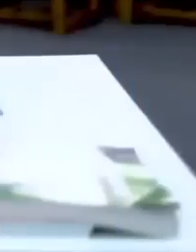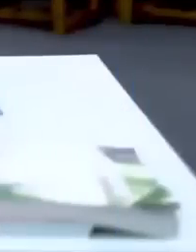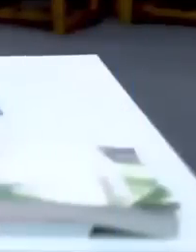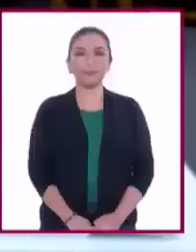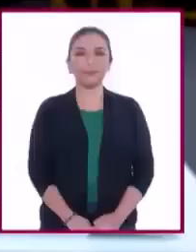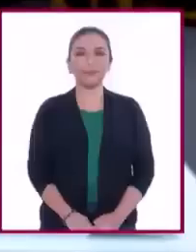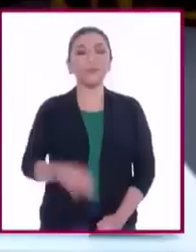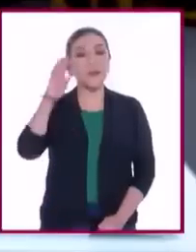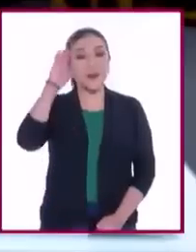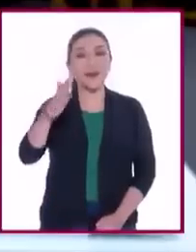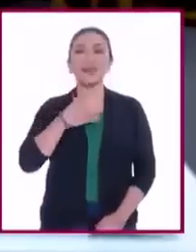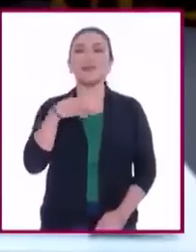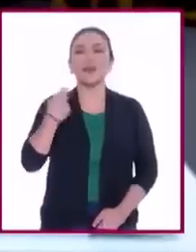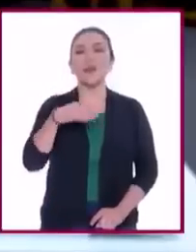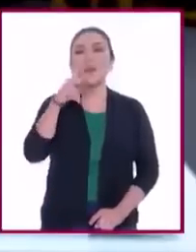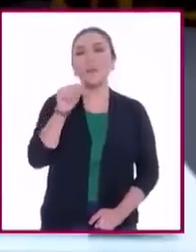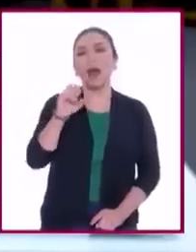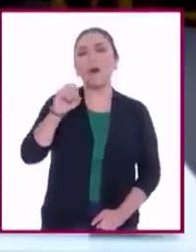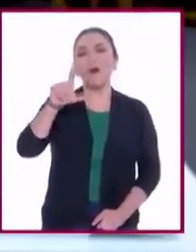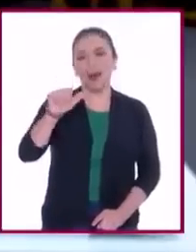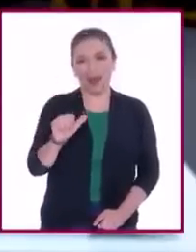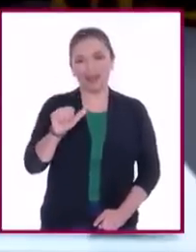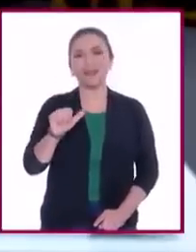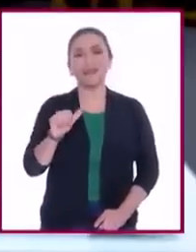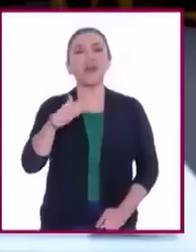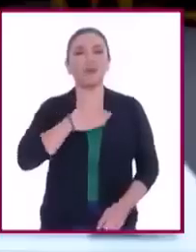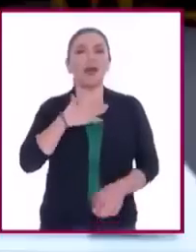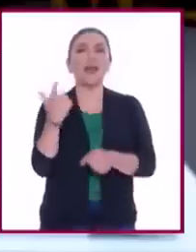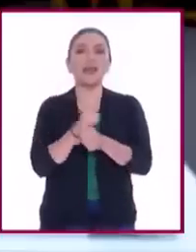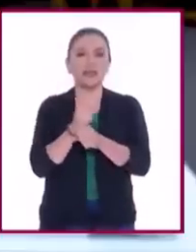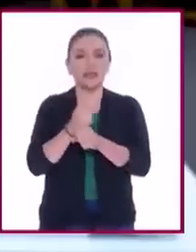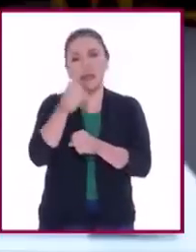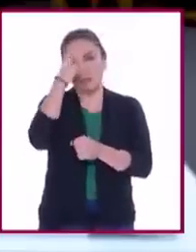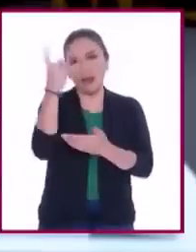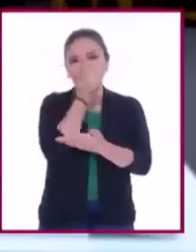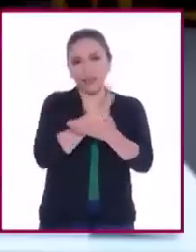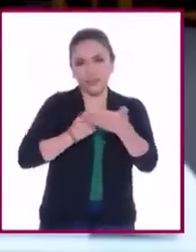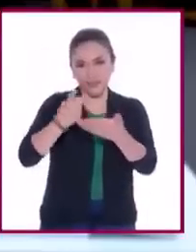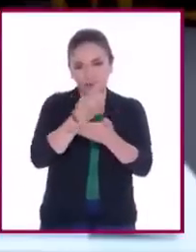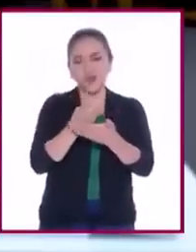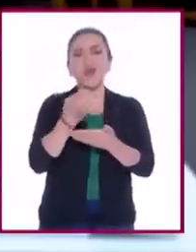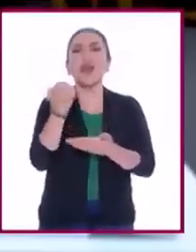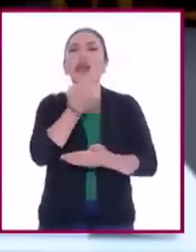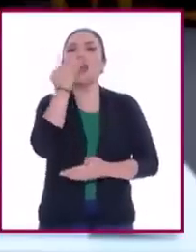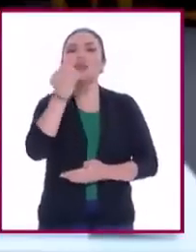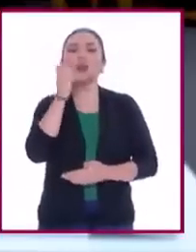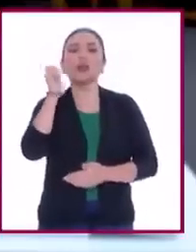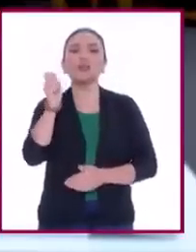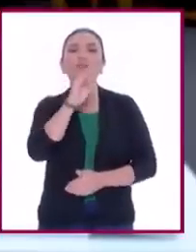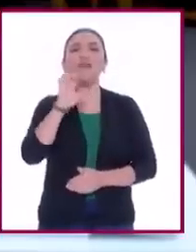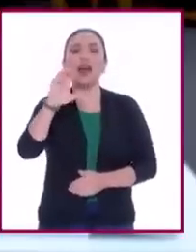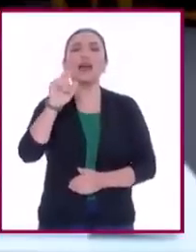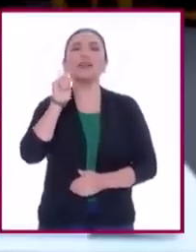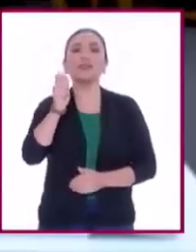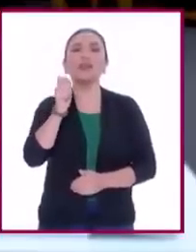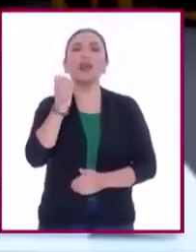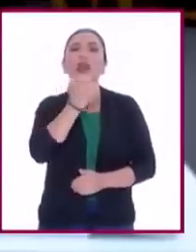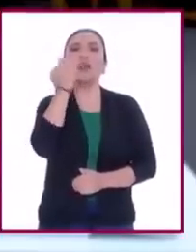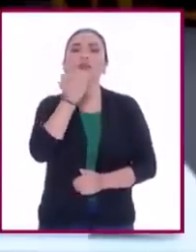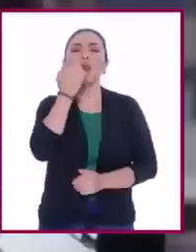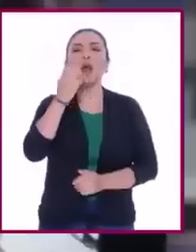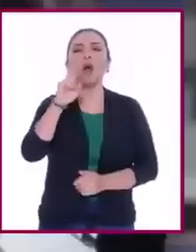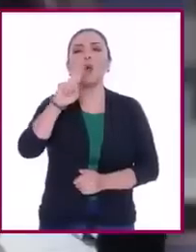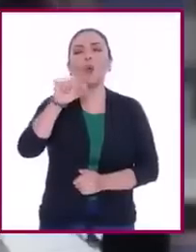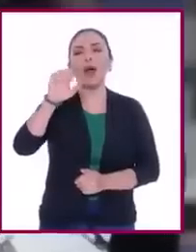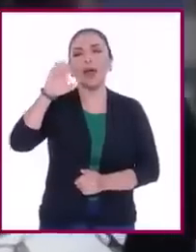Hola Mi nombre es Paola Ivonne Cruz Vázquez soy licenciada en diseño gráfico egresada de la facultad de arquitectura de la Universidad Autónoma del Estado de